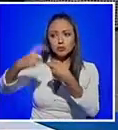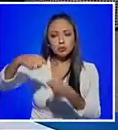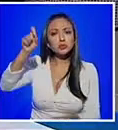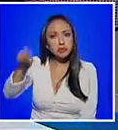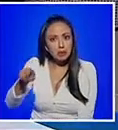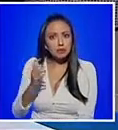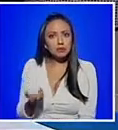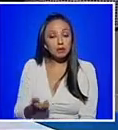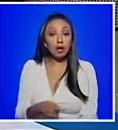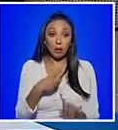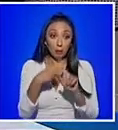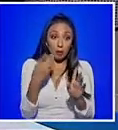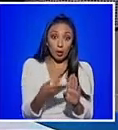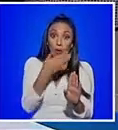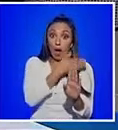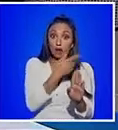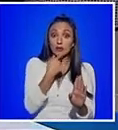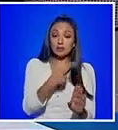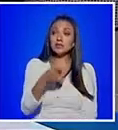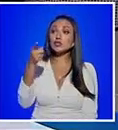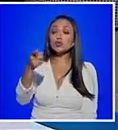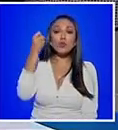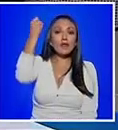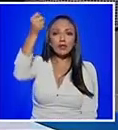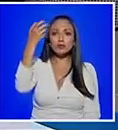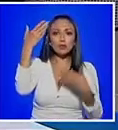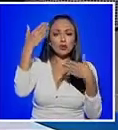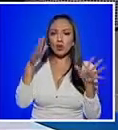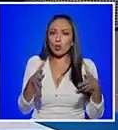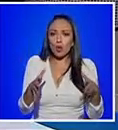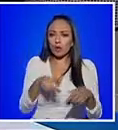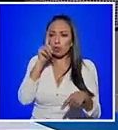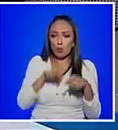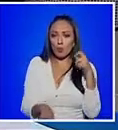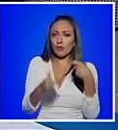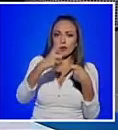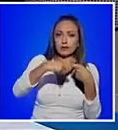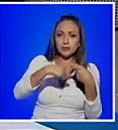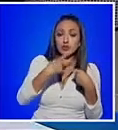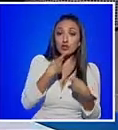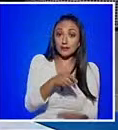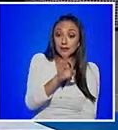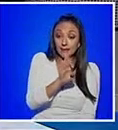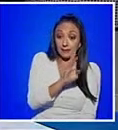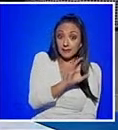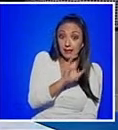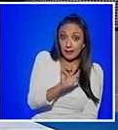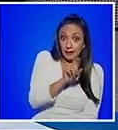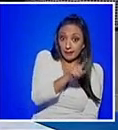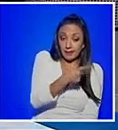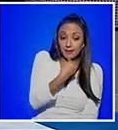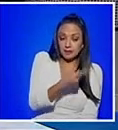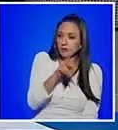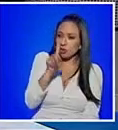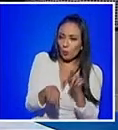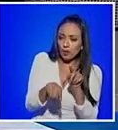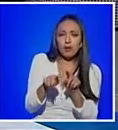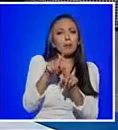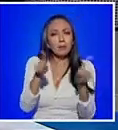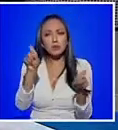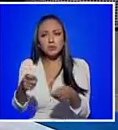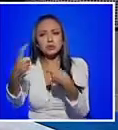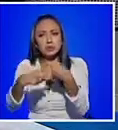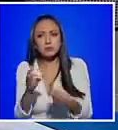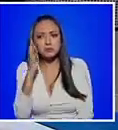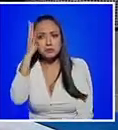a haber perdido sus derechos políticos por una resolución del Tribunal de lo Contencioso Electoral. Francisco Garcés nos